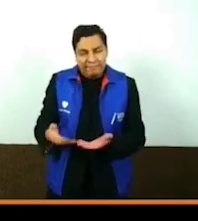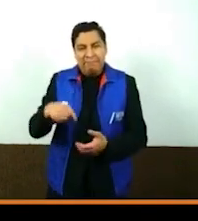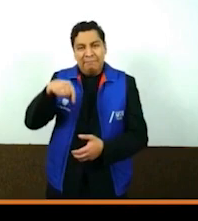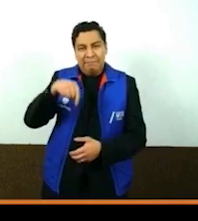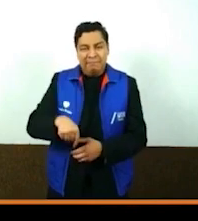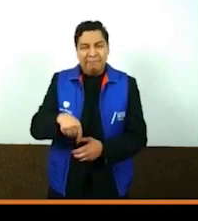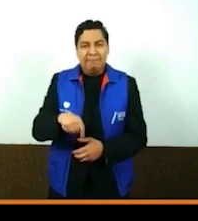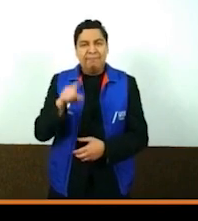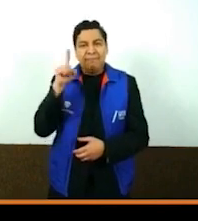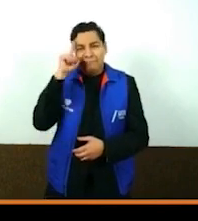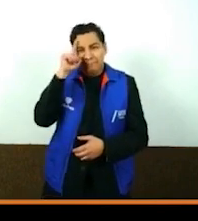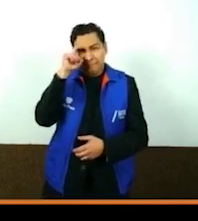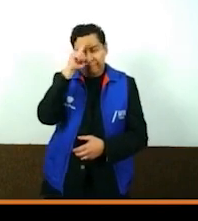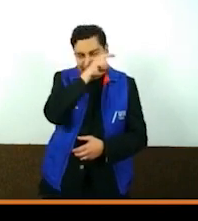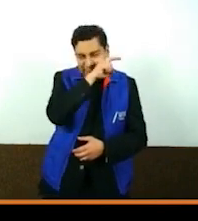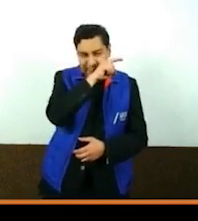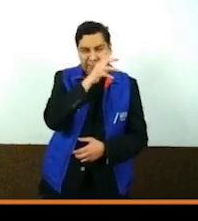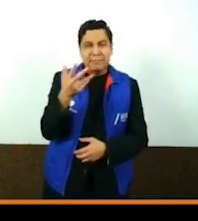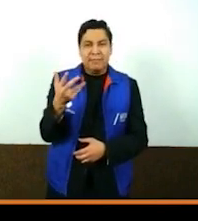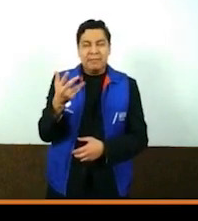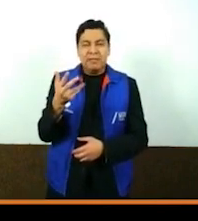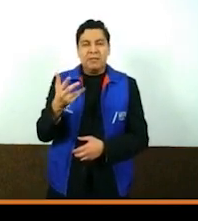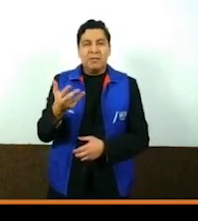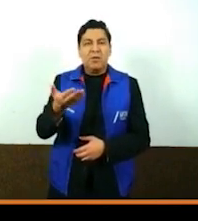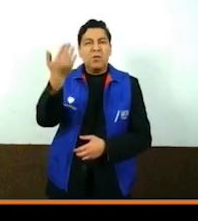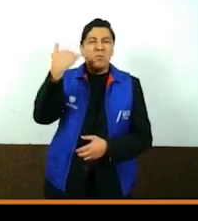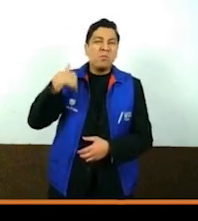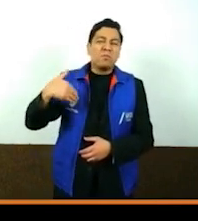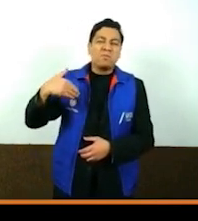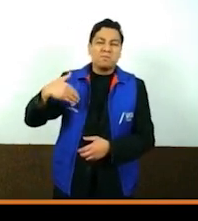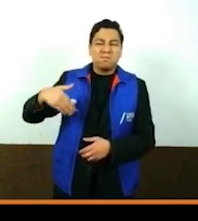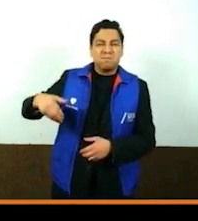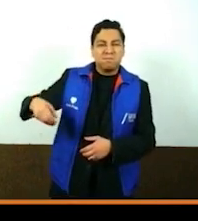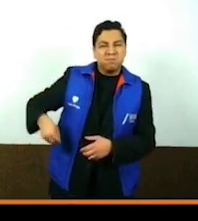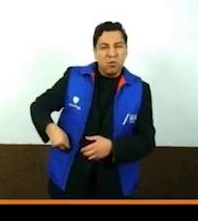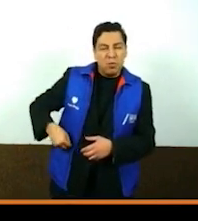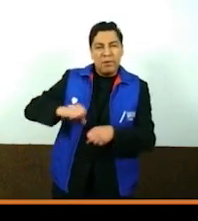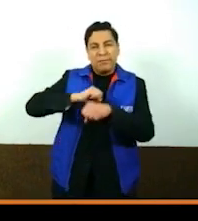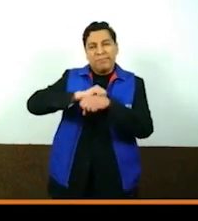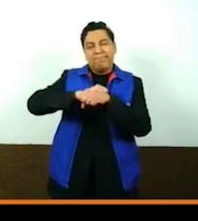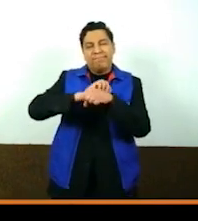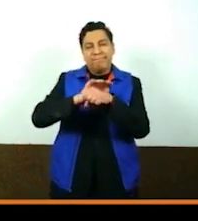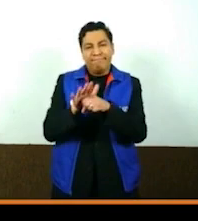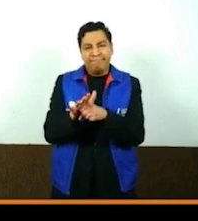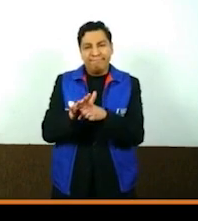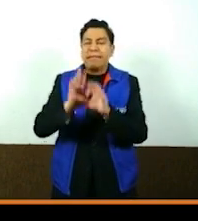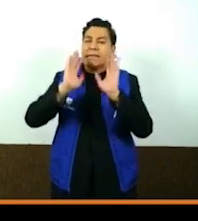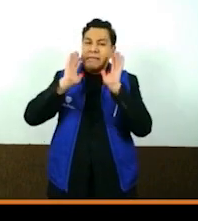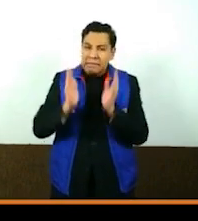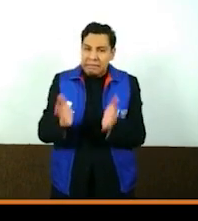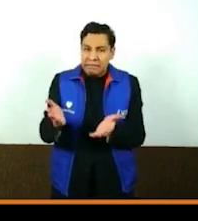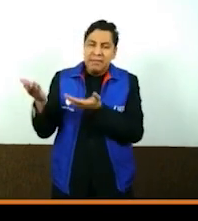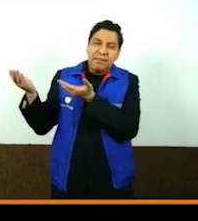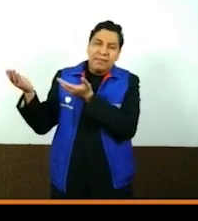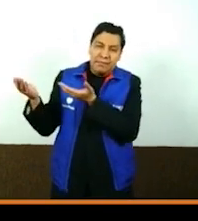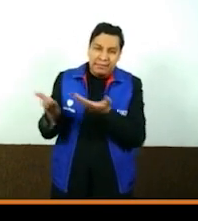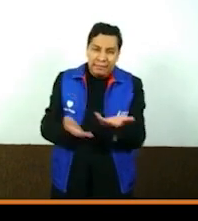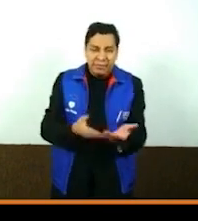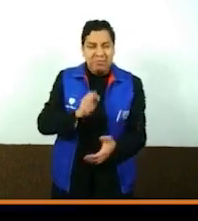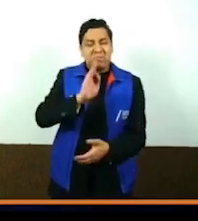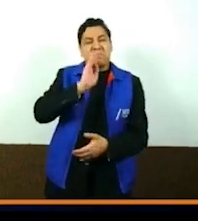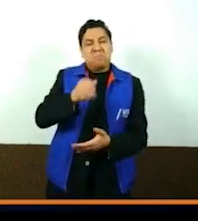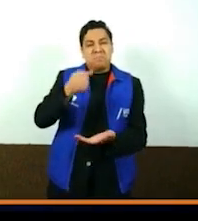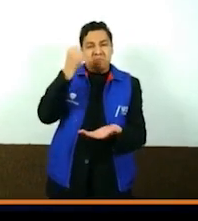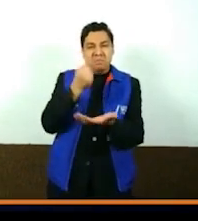difícil este tiempo de pandemia y de muchas cosas, pero aquí estoy con ustedes, ya